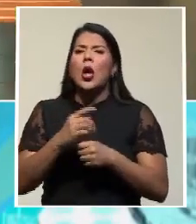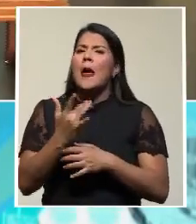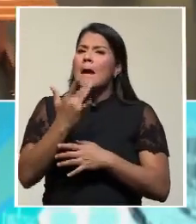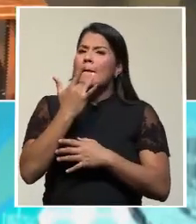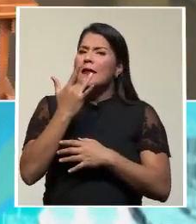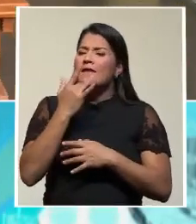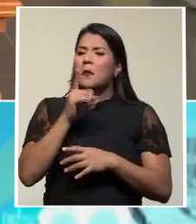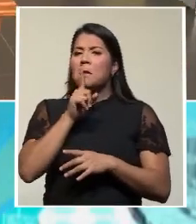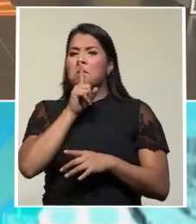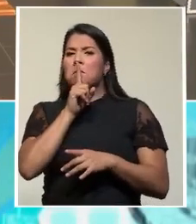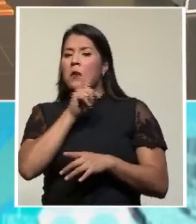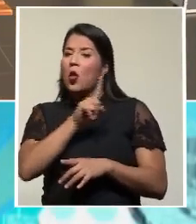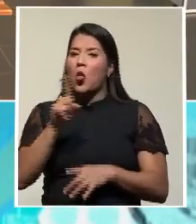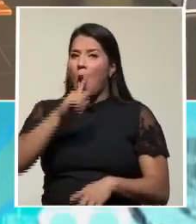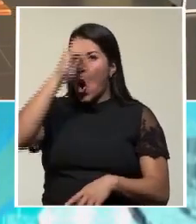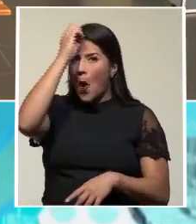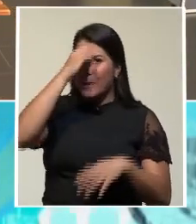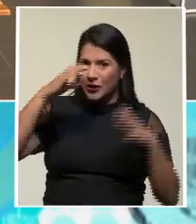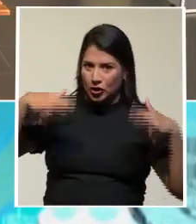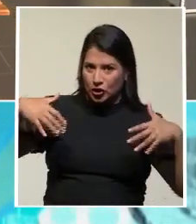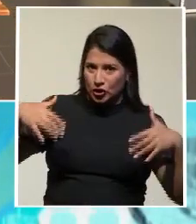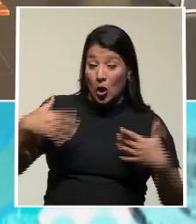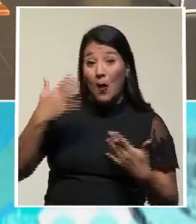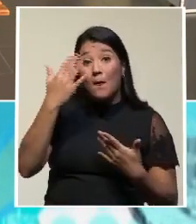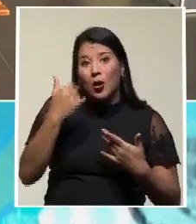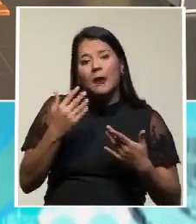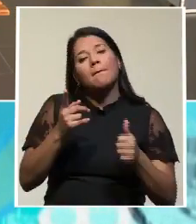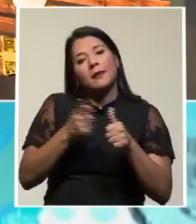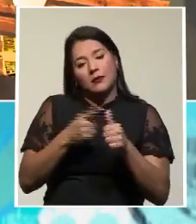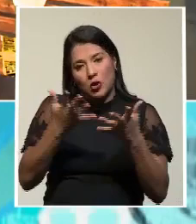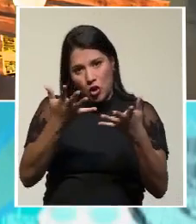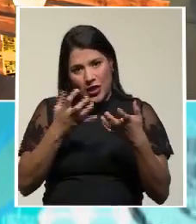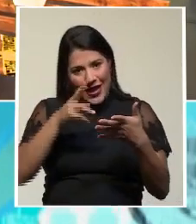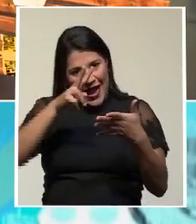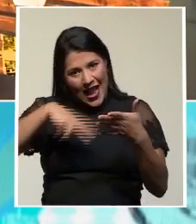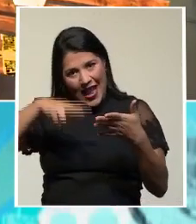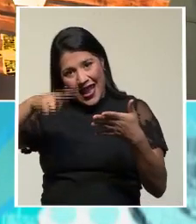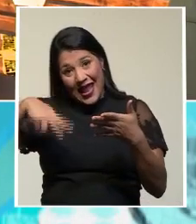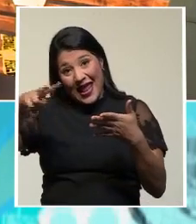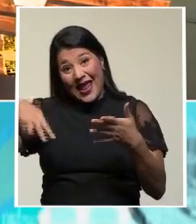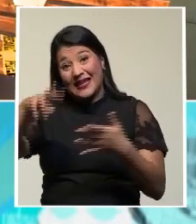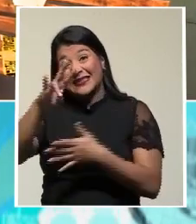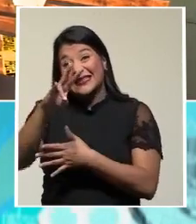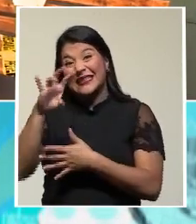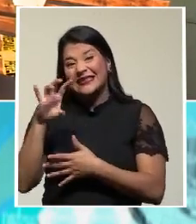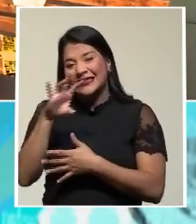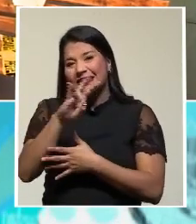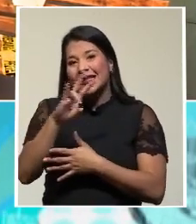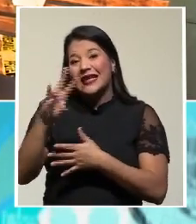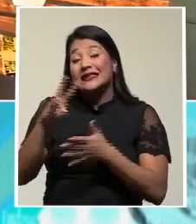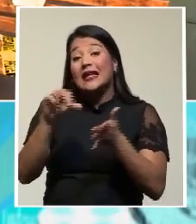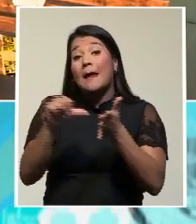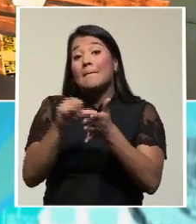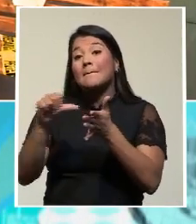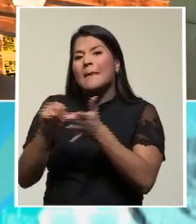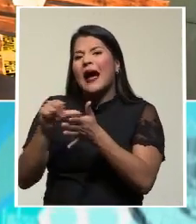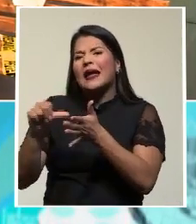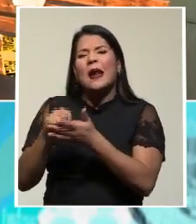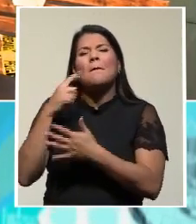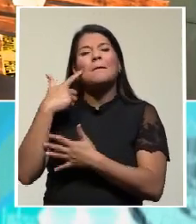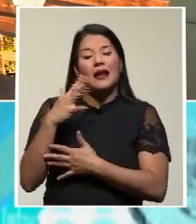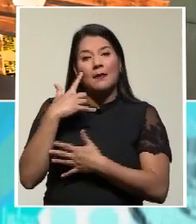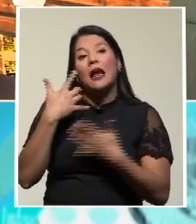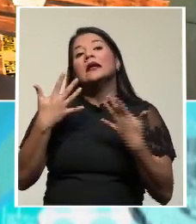mucho comentario, indicando que quieren leer estas 767 páginas y tener así pues ya finalmente